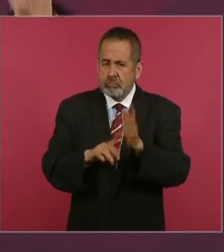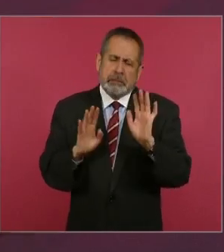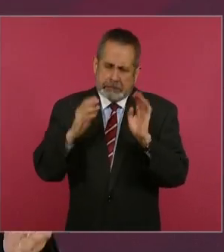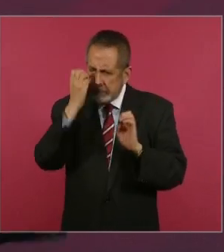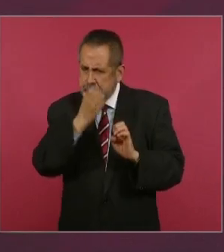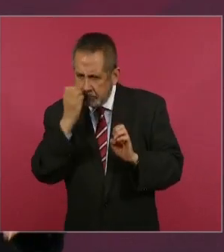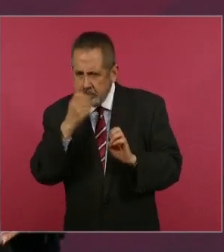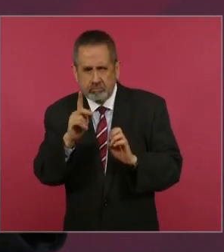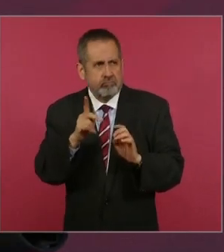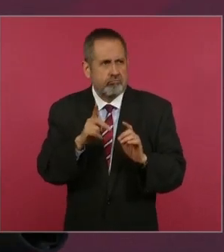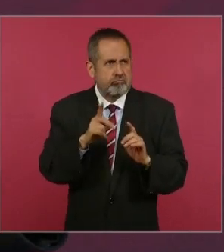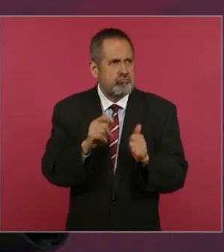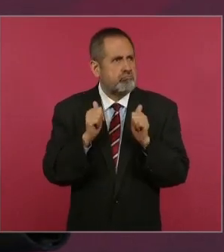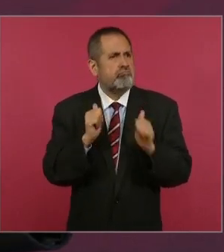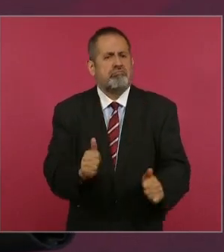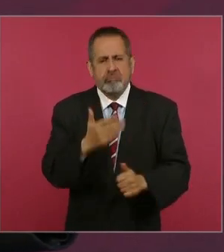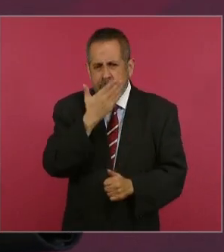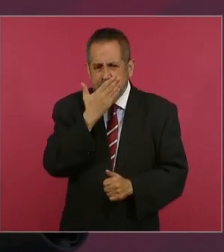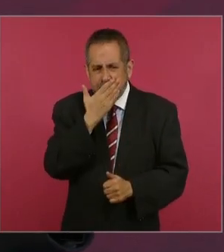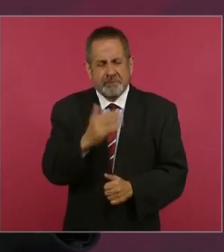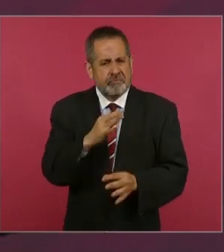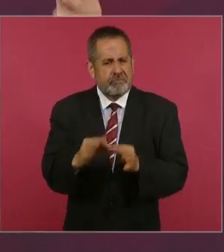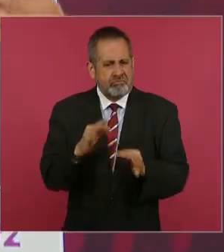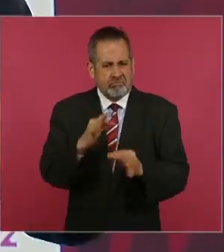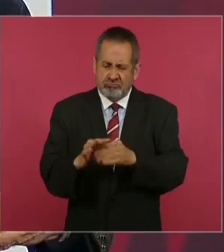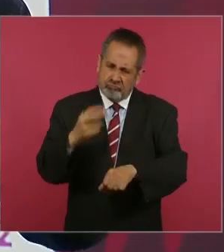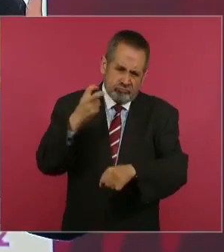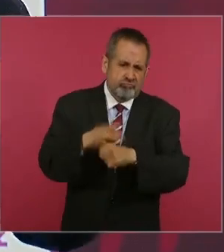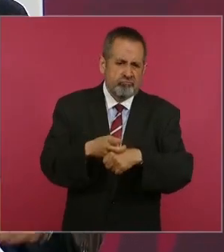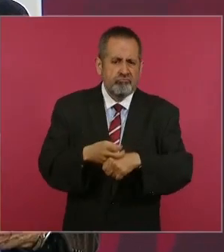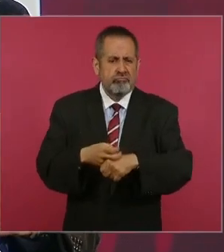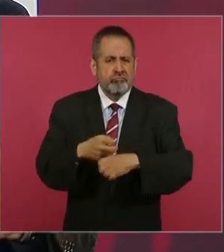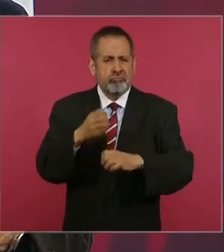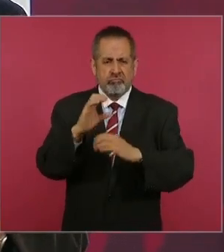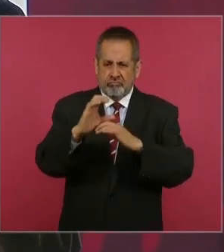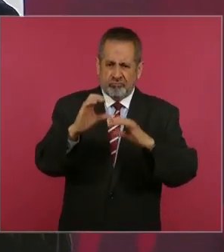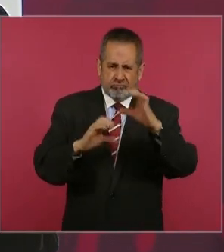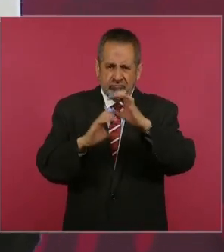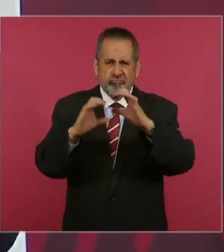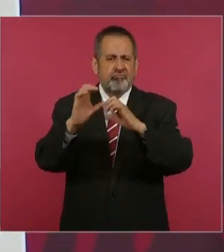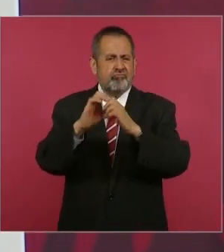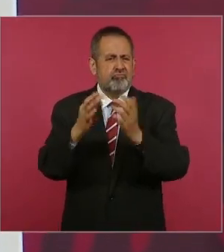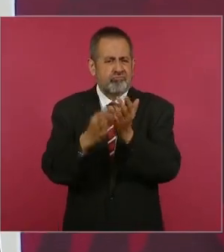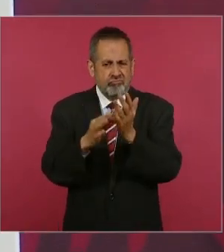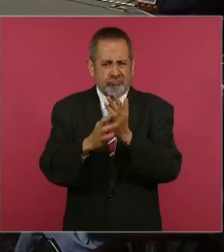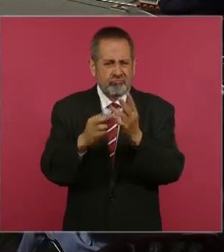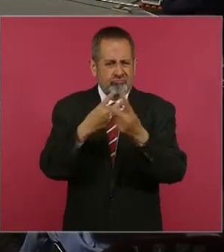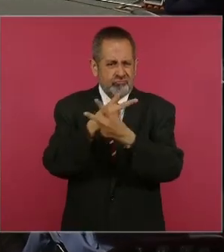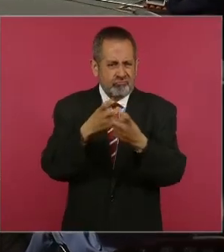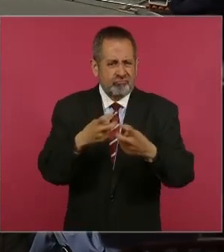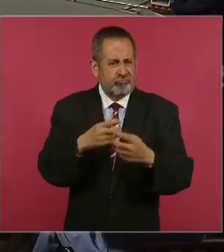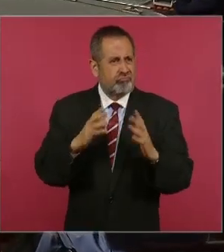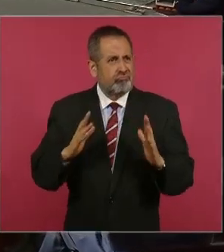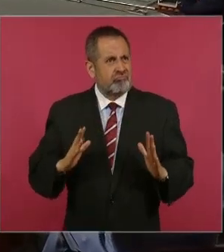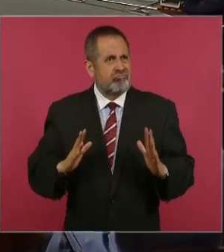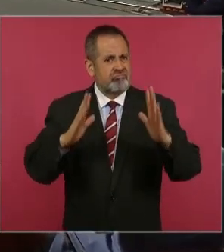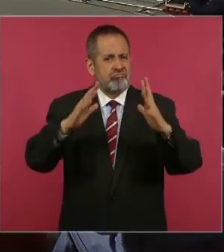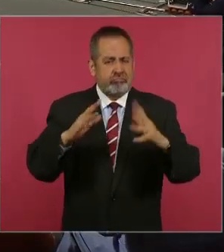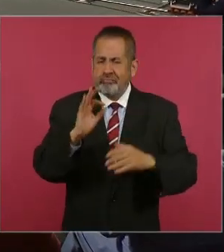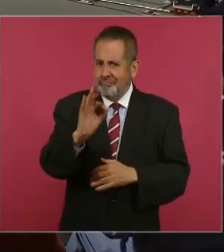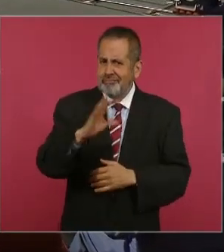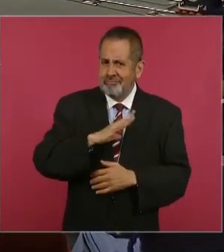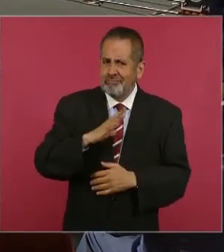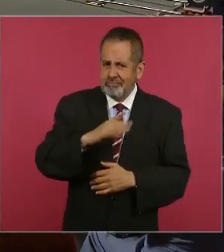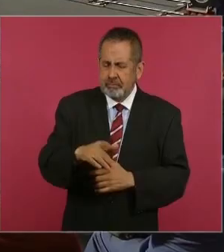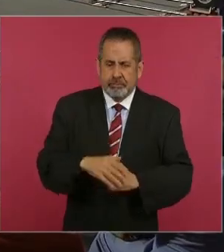estructuras quedaron de pie las de concreto y de acero entonces este